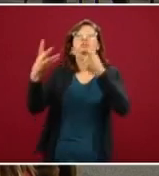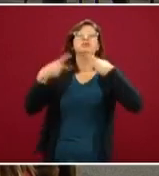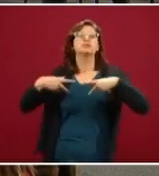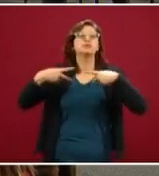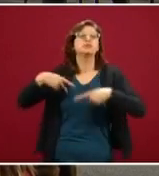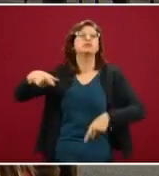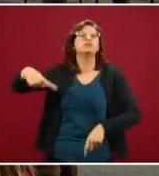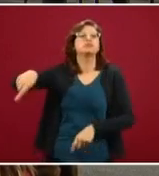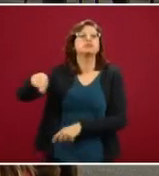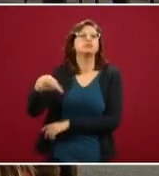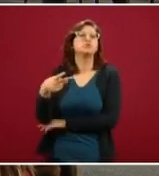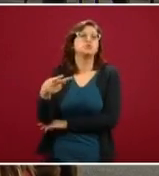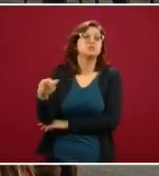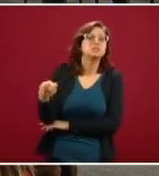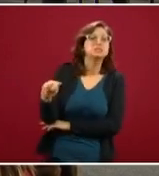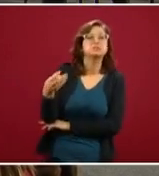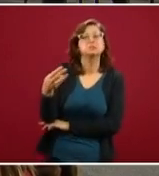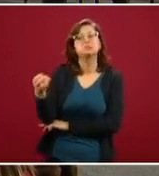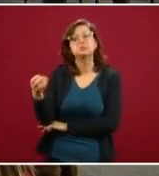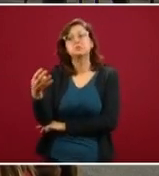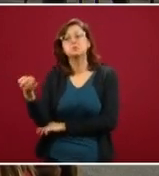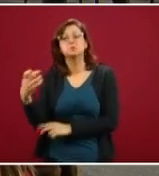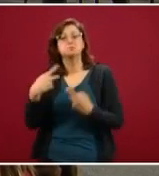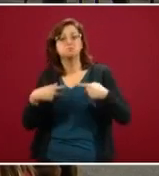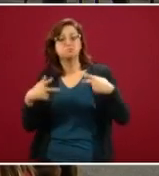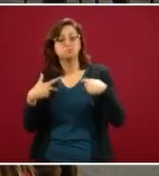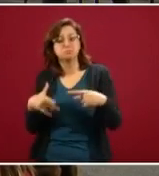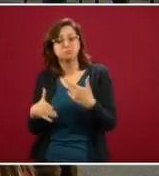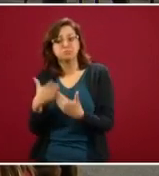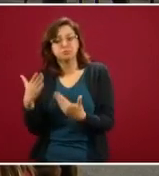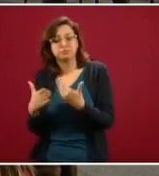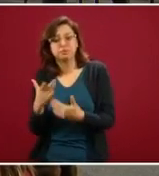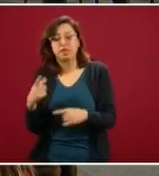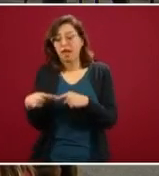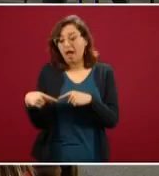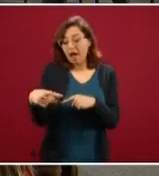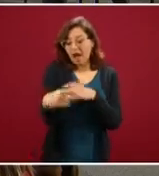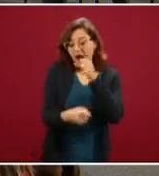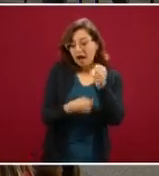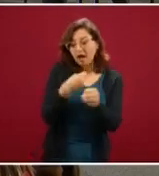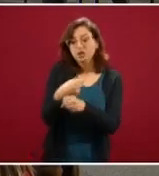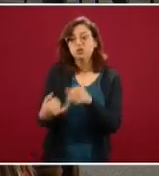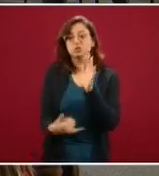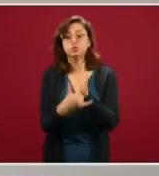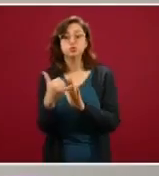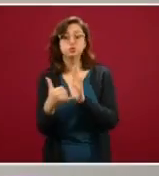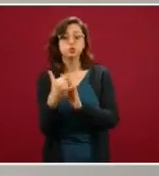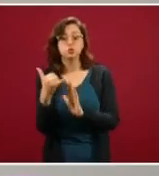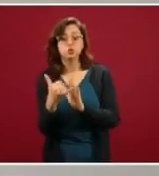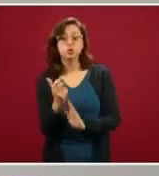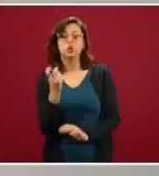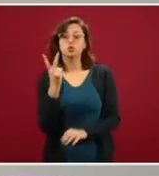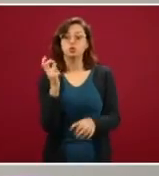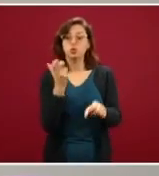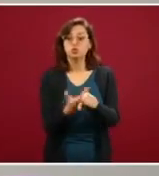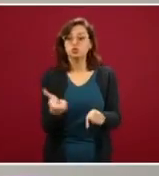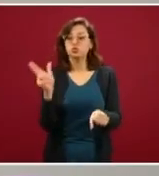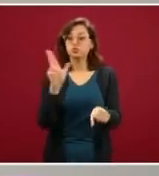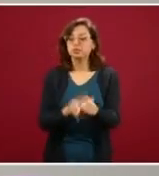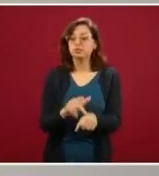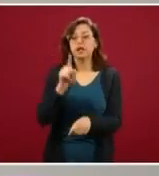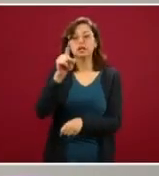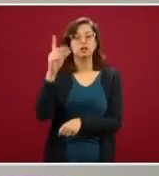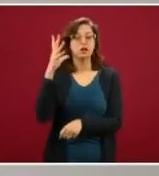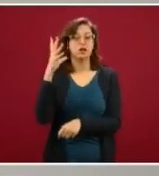personas. Entre la infraestructura que está planeada hacer este año, les debo decir que se van a sustituir 2 hospitales en el estado de